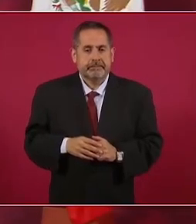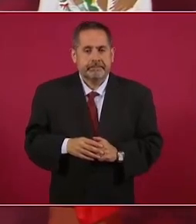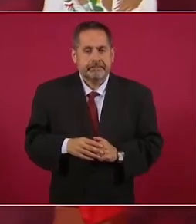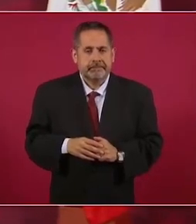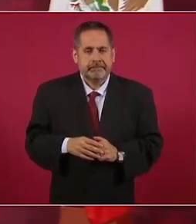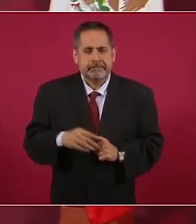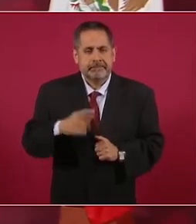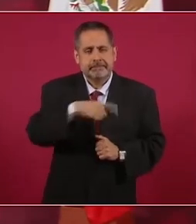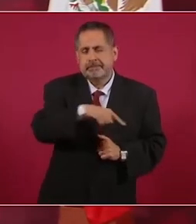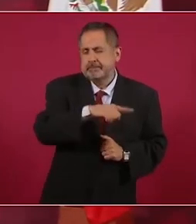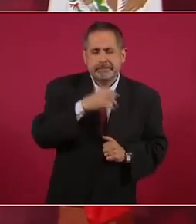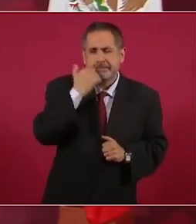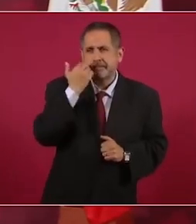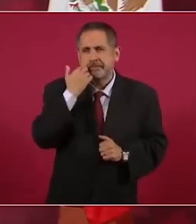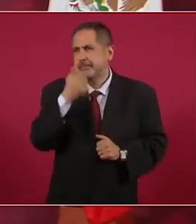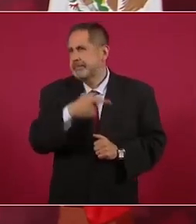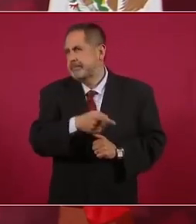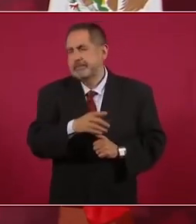se quiso